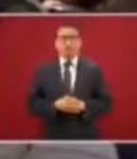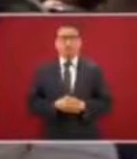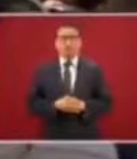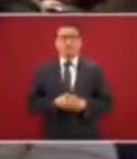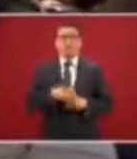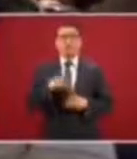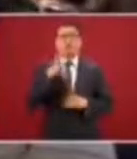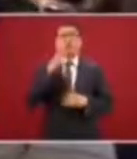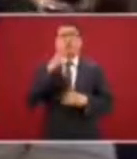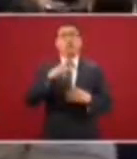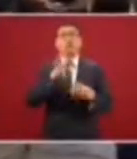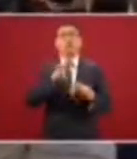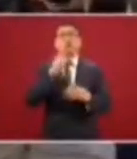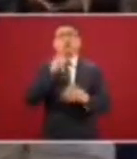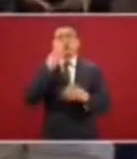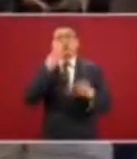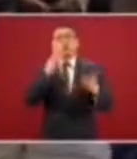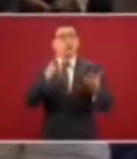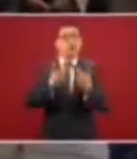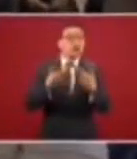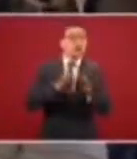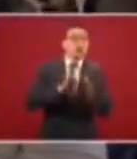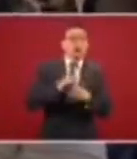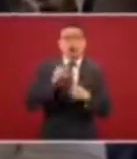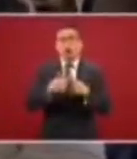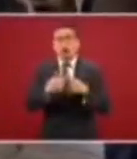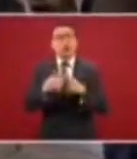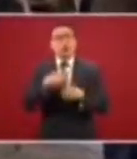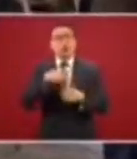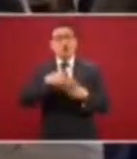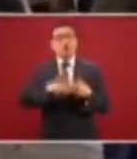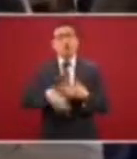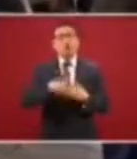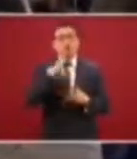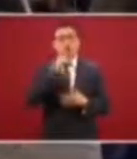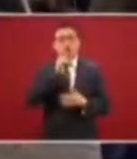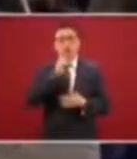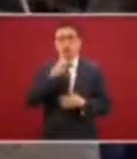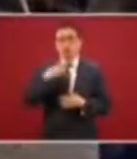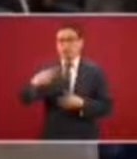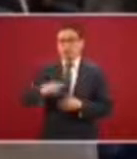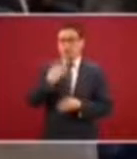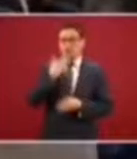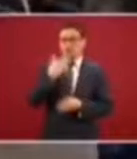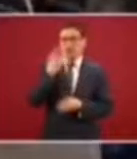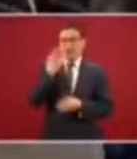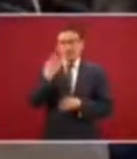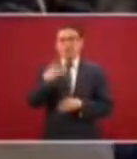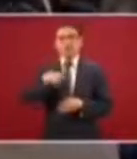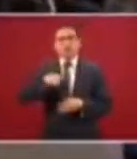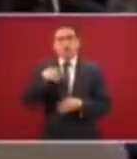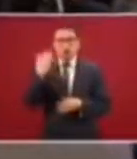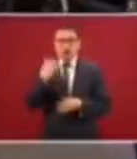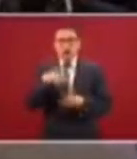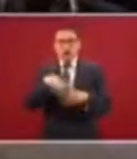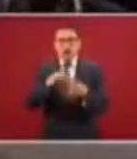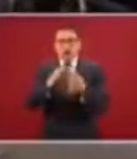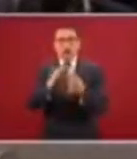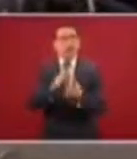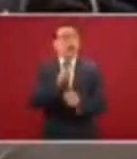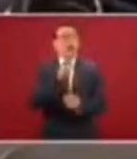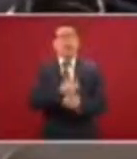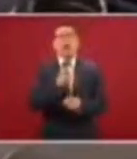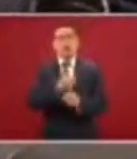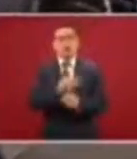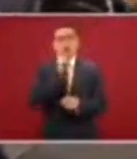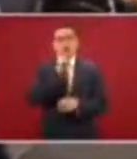¿Escenario de cierre de escuelas, de este tipo de medidas, no, o no en el corto plazo? Gracias por la pregunta, es exactamente a lo que me refiero. En este momento,